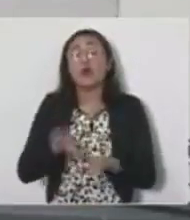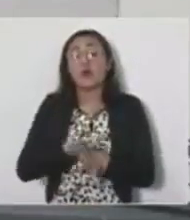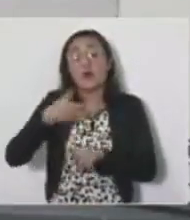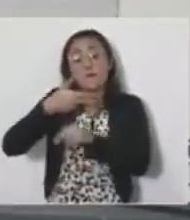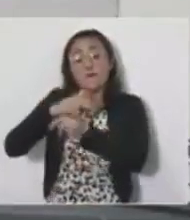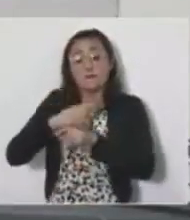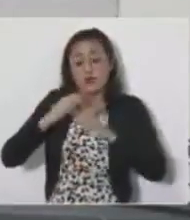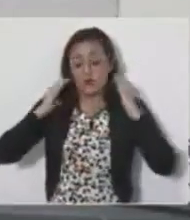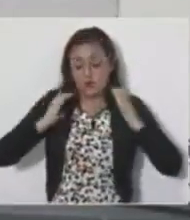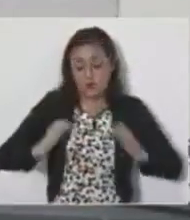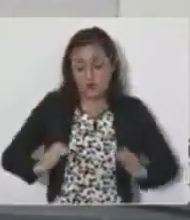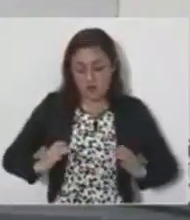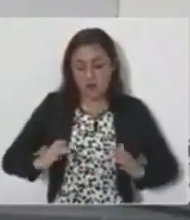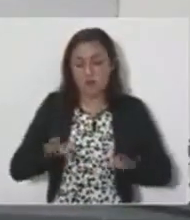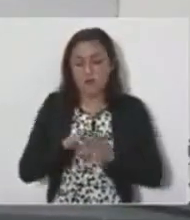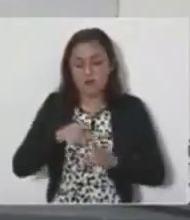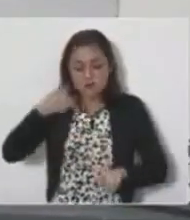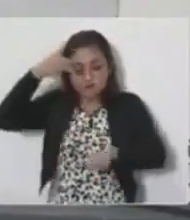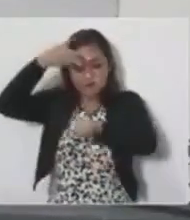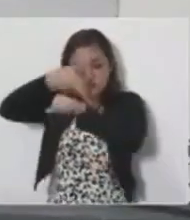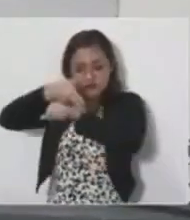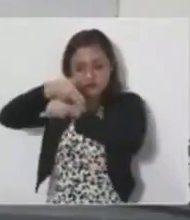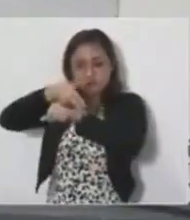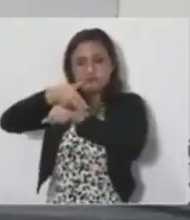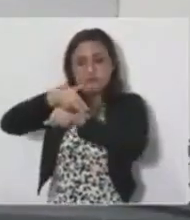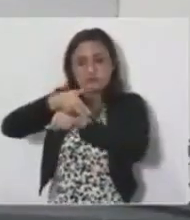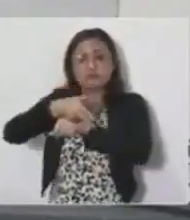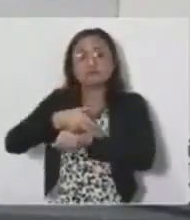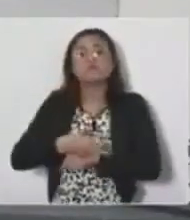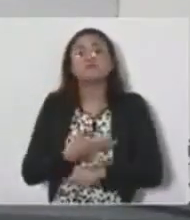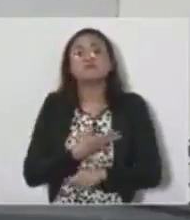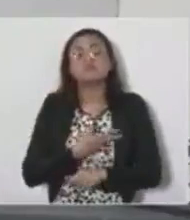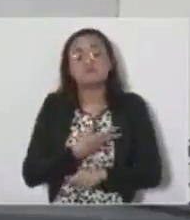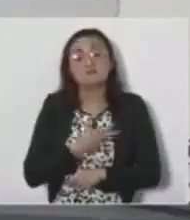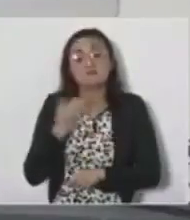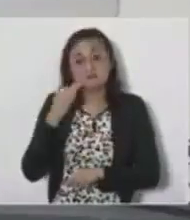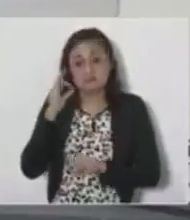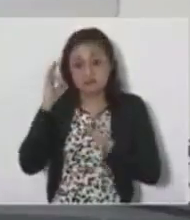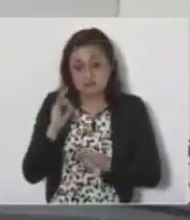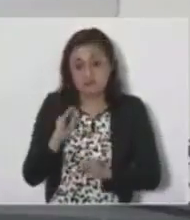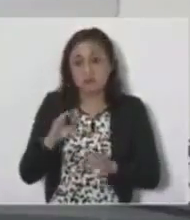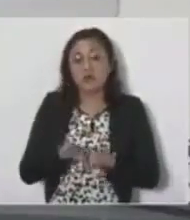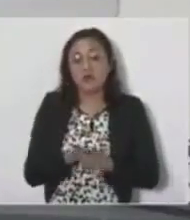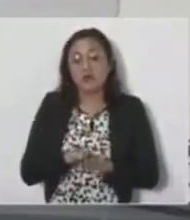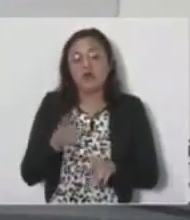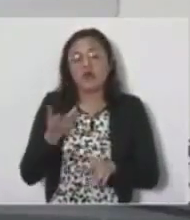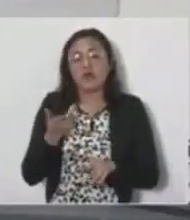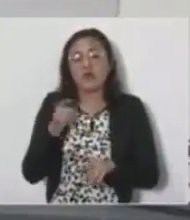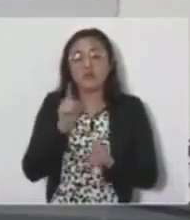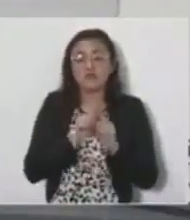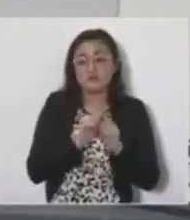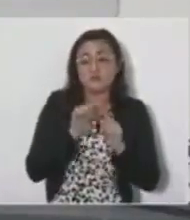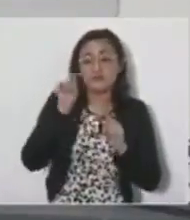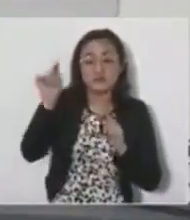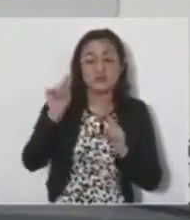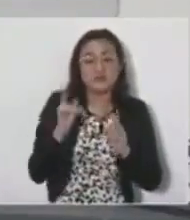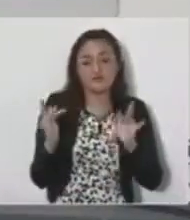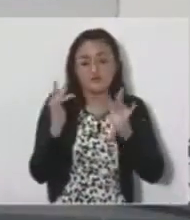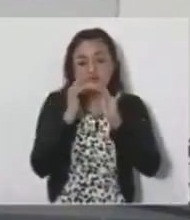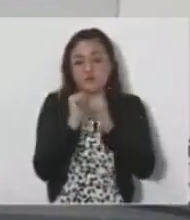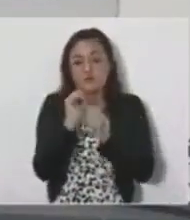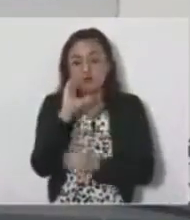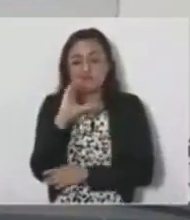corporal esta cámara corporal estará transmitiendo en vivo en tiempo real directamente c5 nosotros tenemos